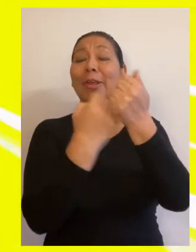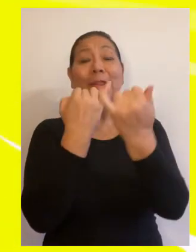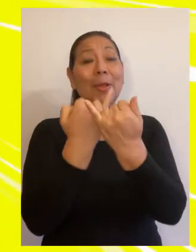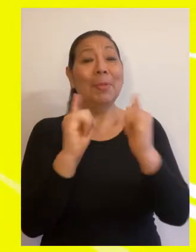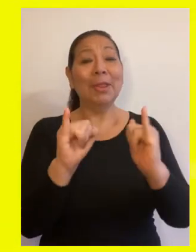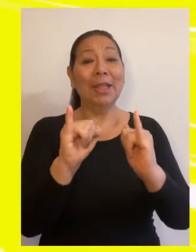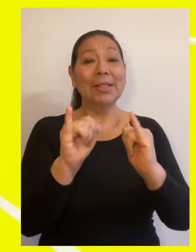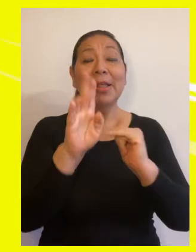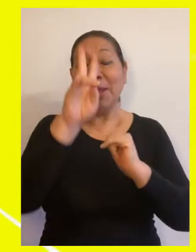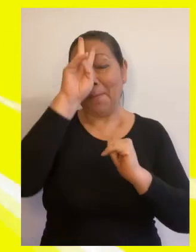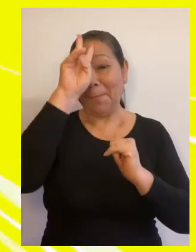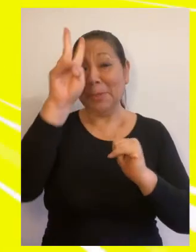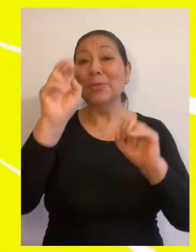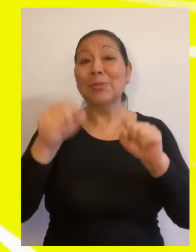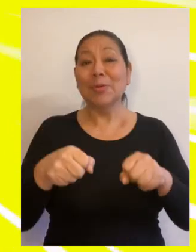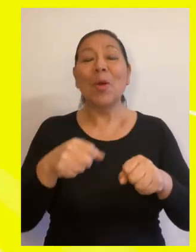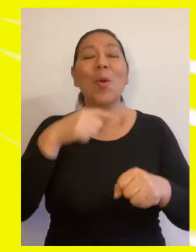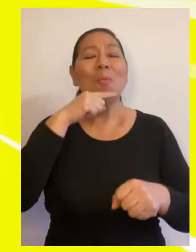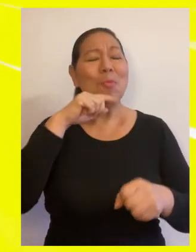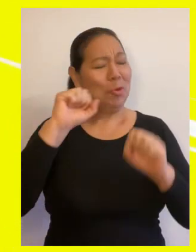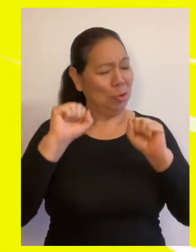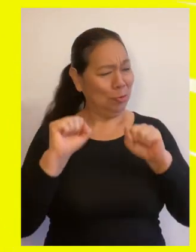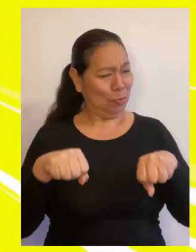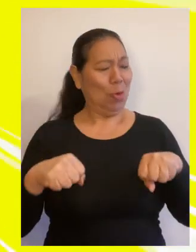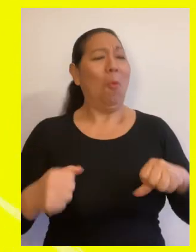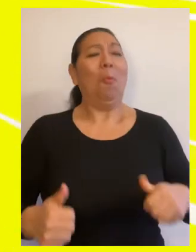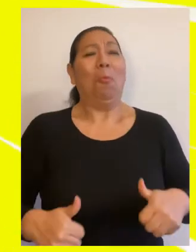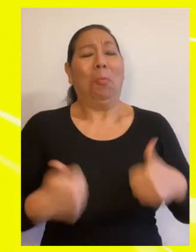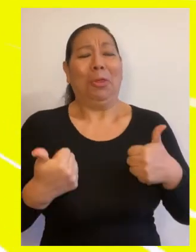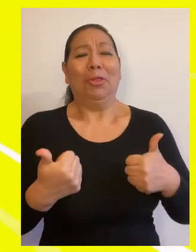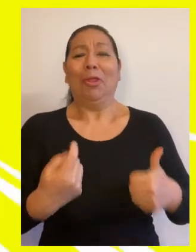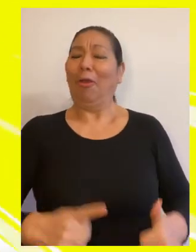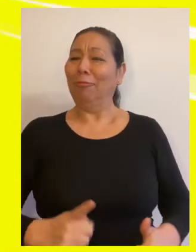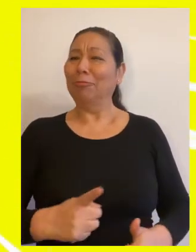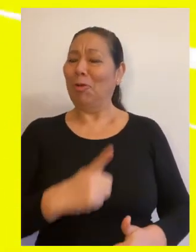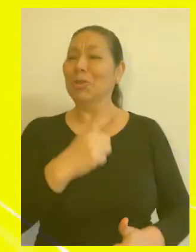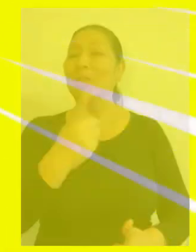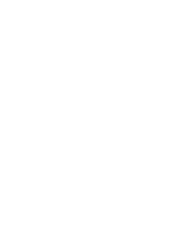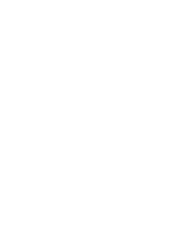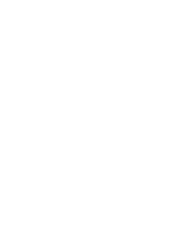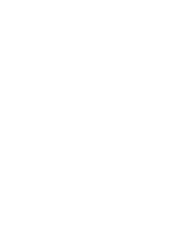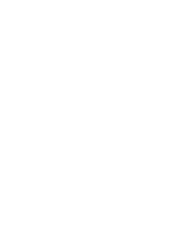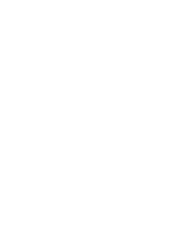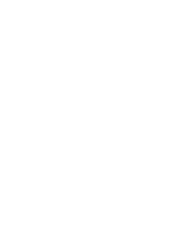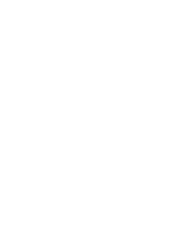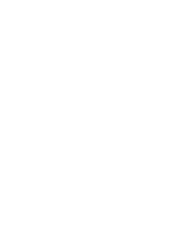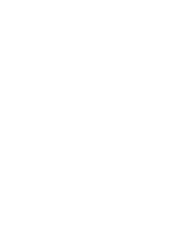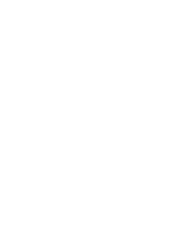independencia de su país. Sí, las mujeres también pueden ser heroínas.